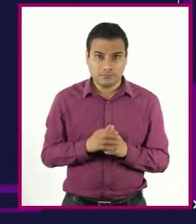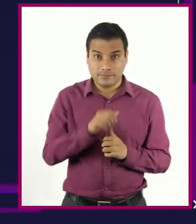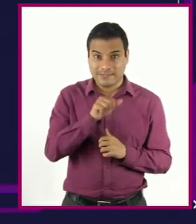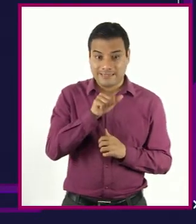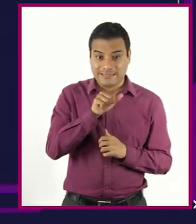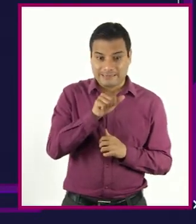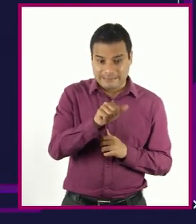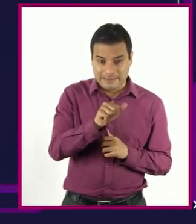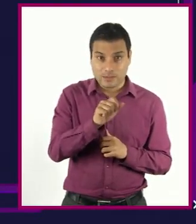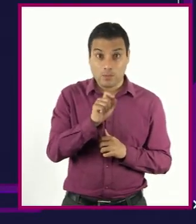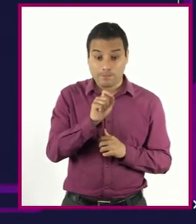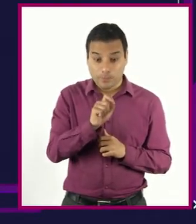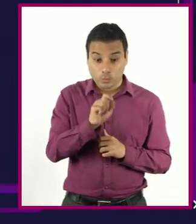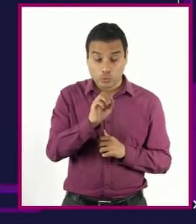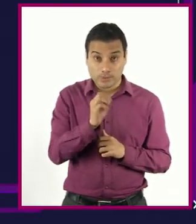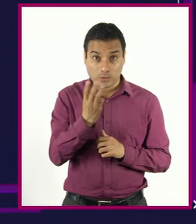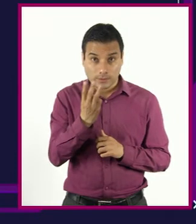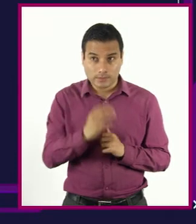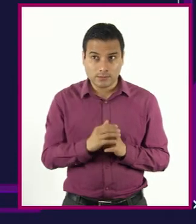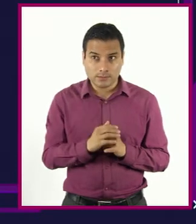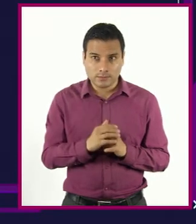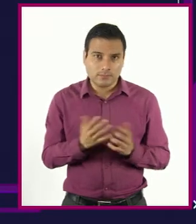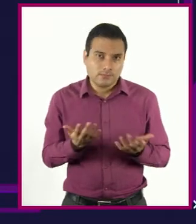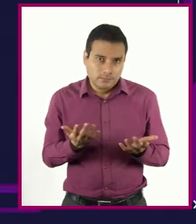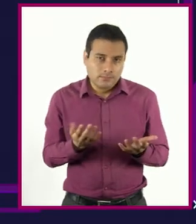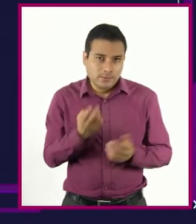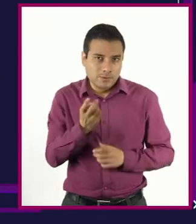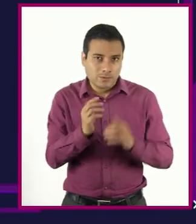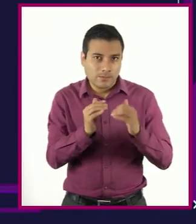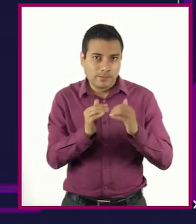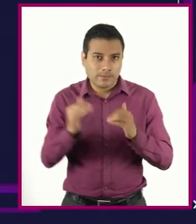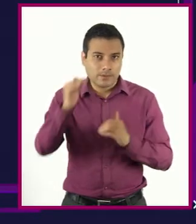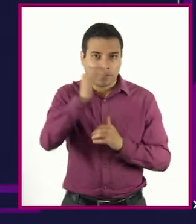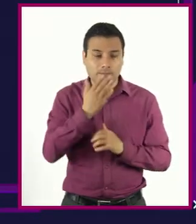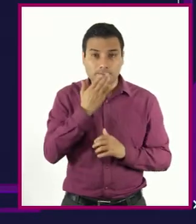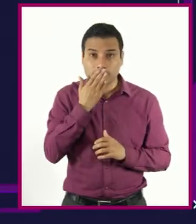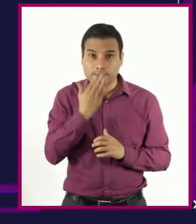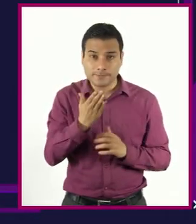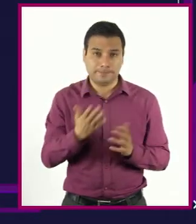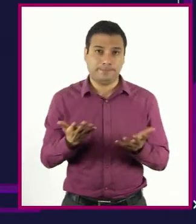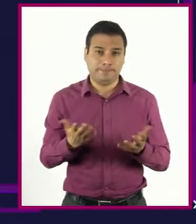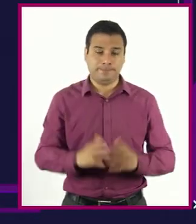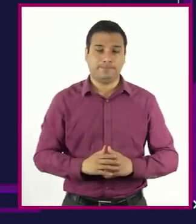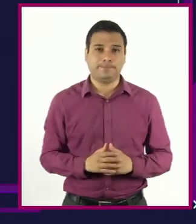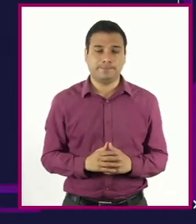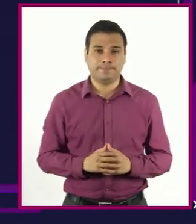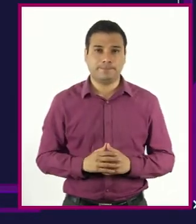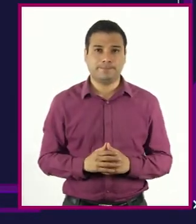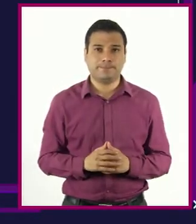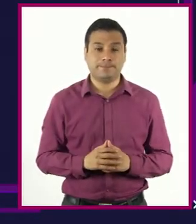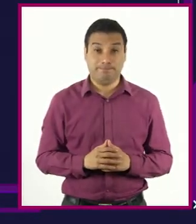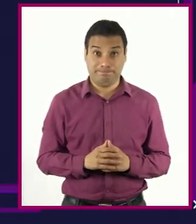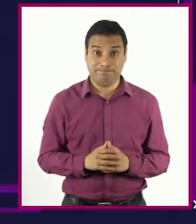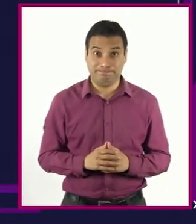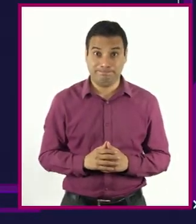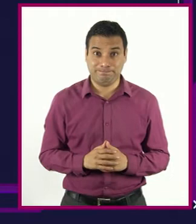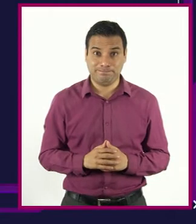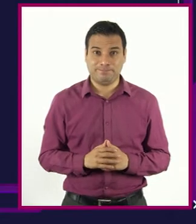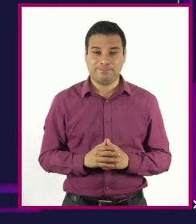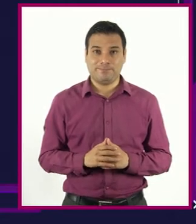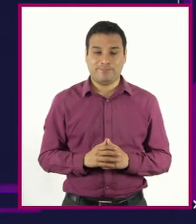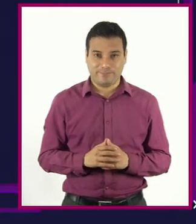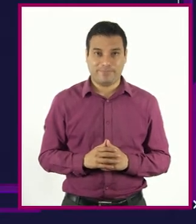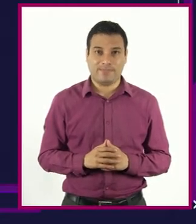16.03, y se cumple que este es mayor a 16. Así, cualquier